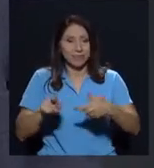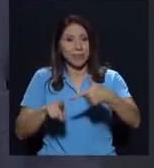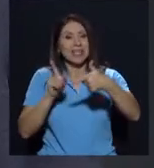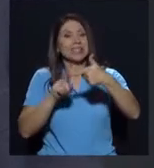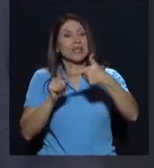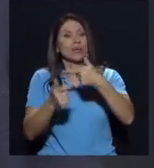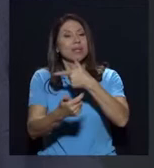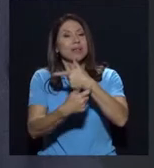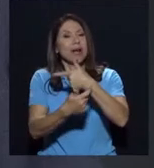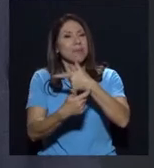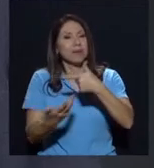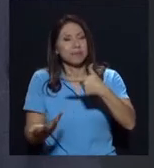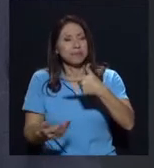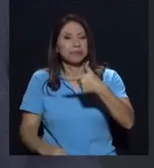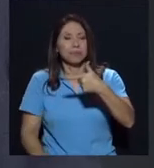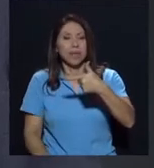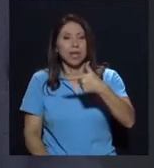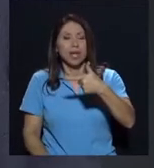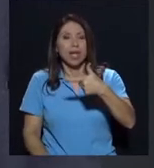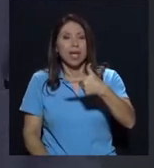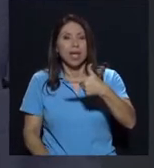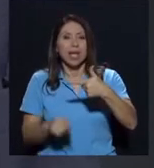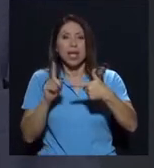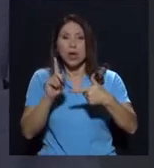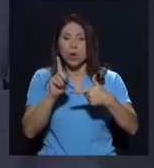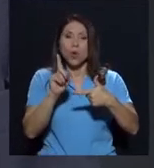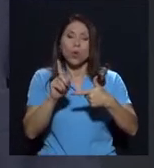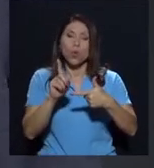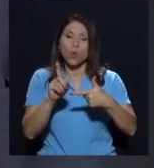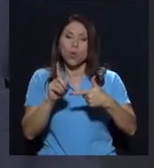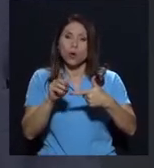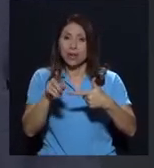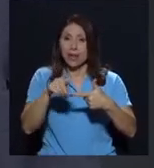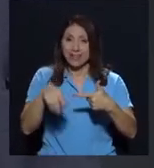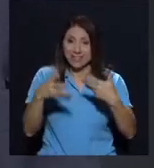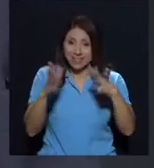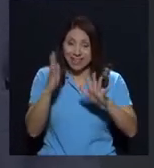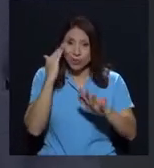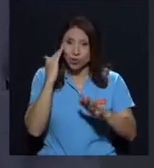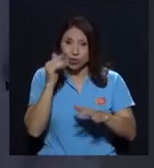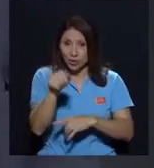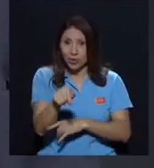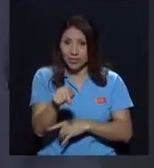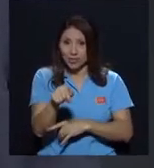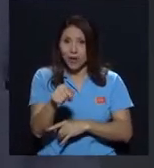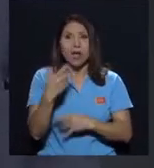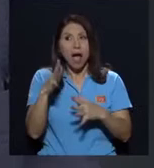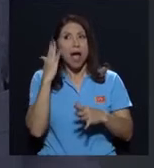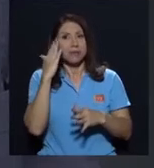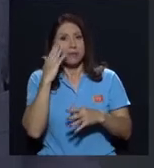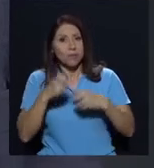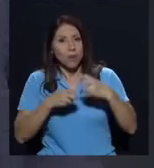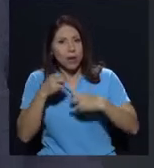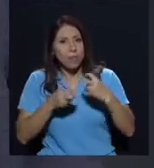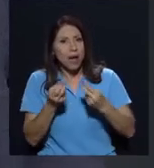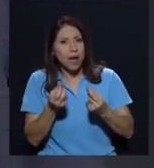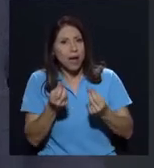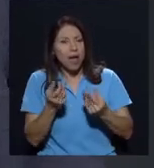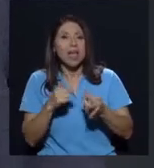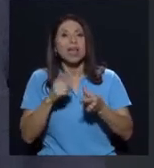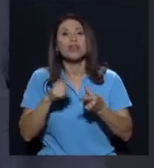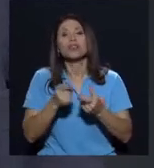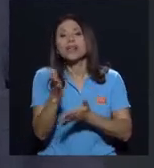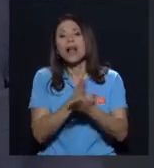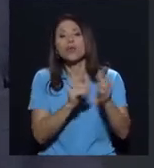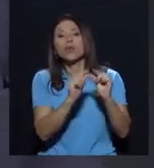consiste en que una vez reconocido eso se entra en una etapa en en que hay grupos que es bueno